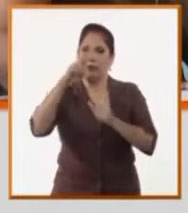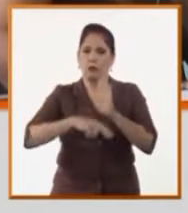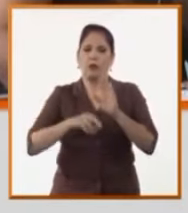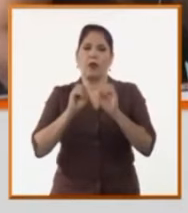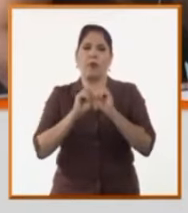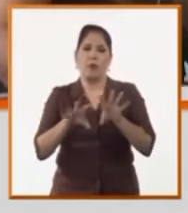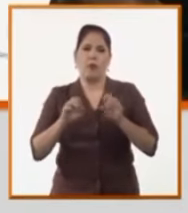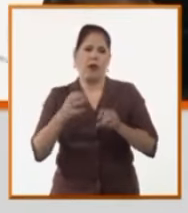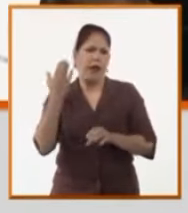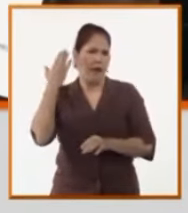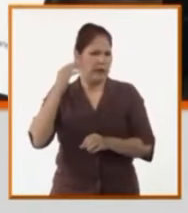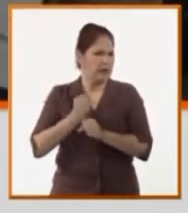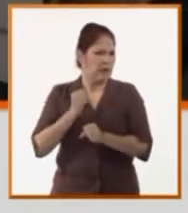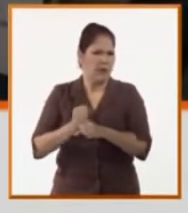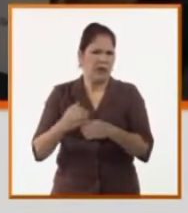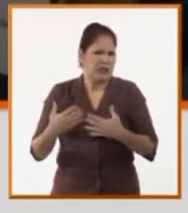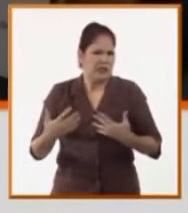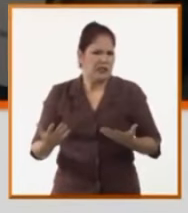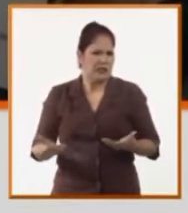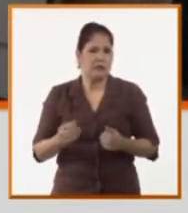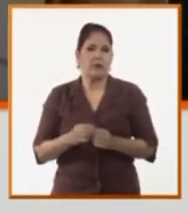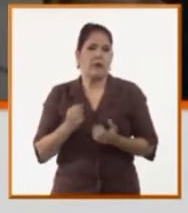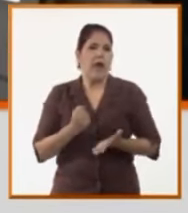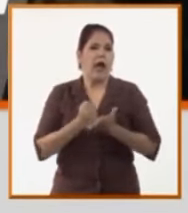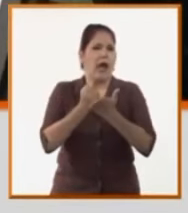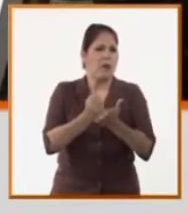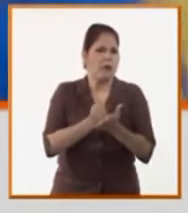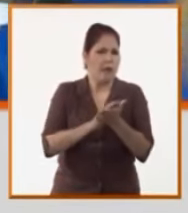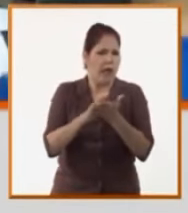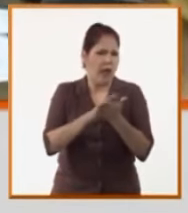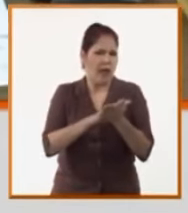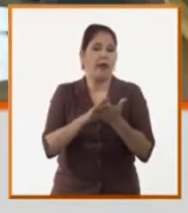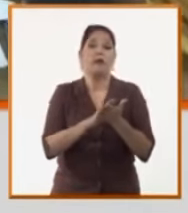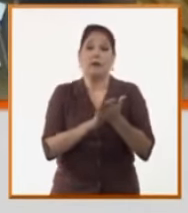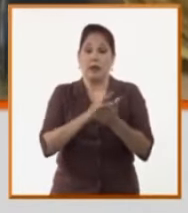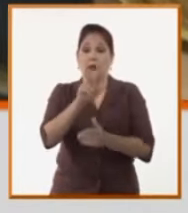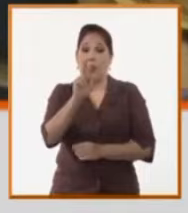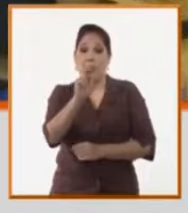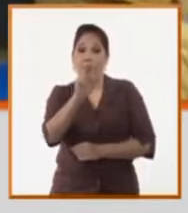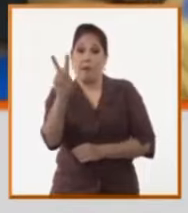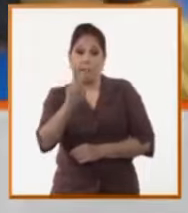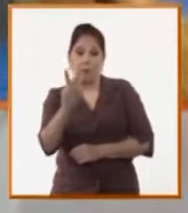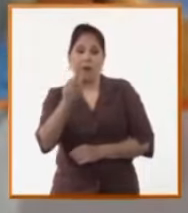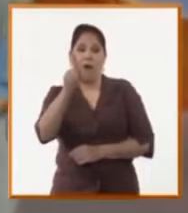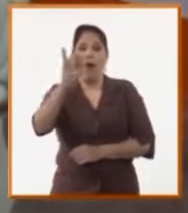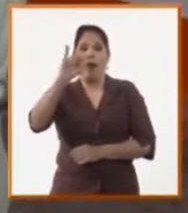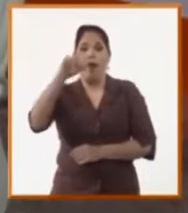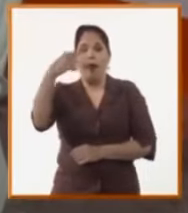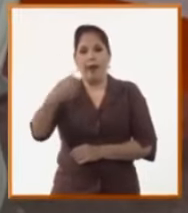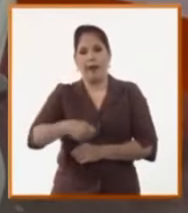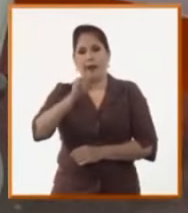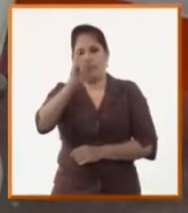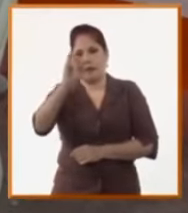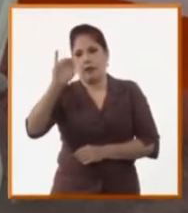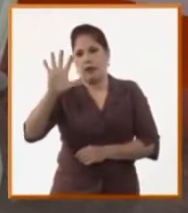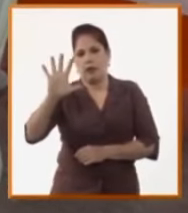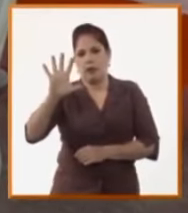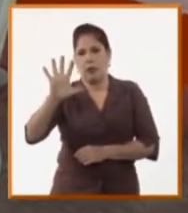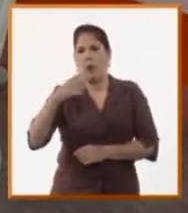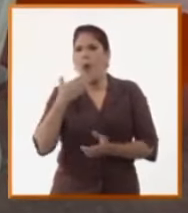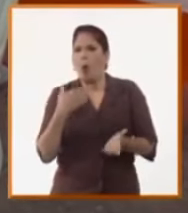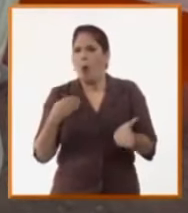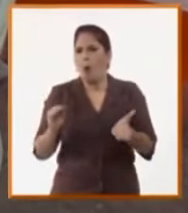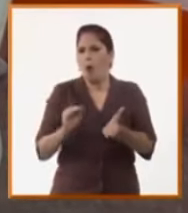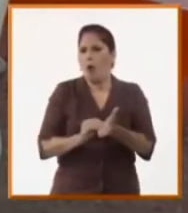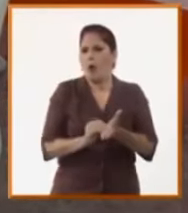trabajadores no tenían Esa esa contribución especial se había publicado en el 2022 el decreto ley 65 pero no se había instrumentado de cómo cómo